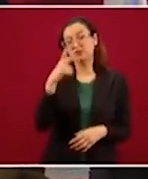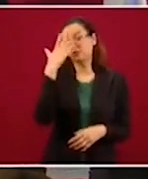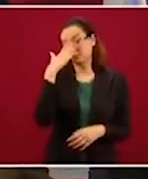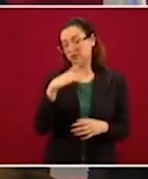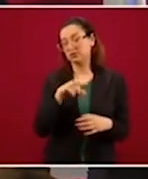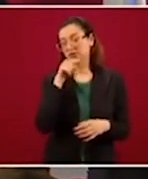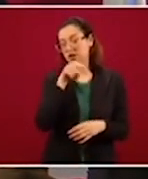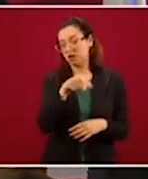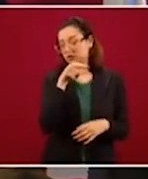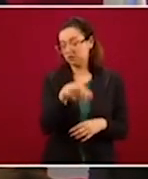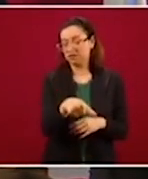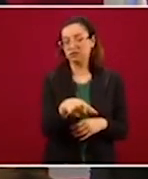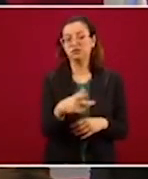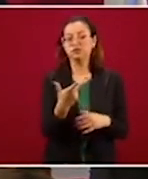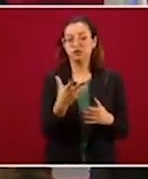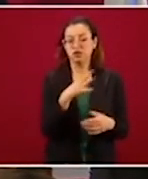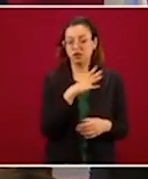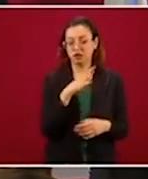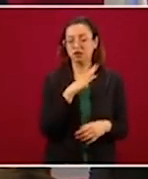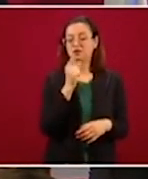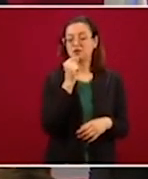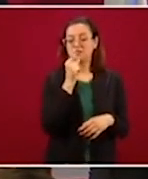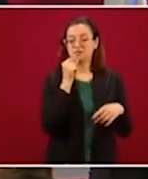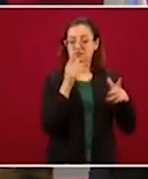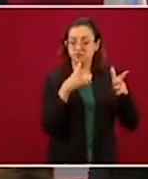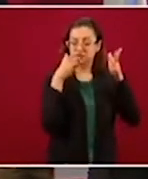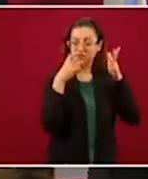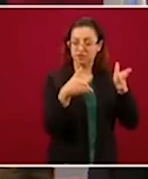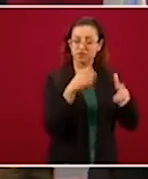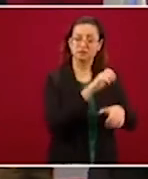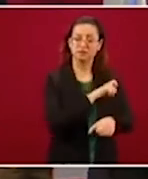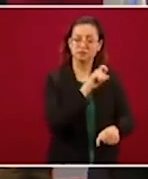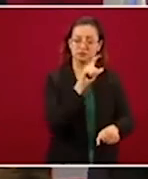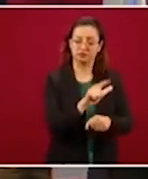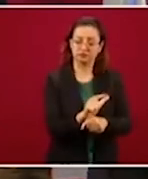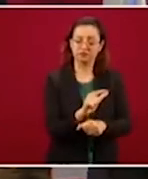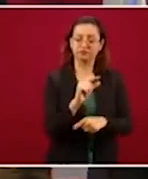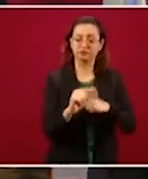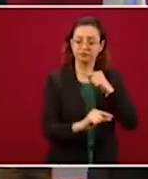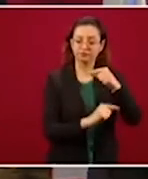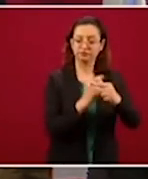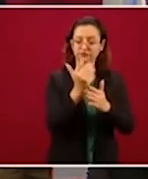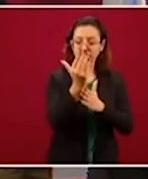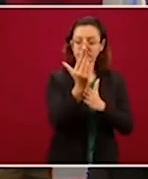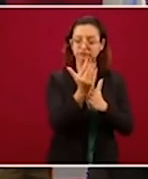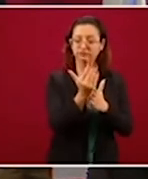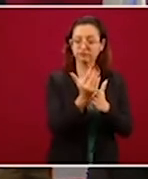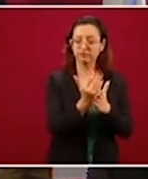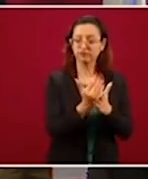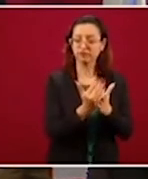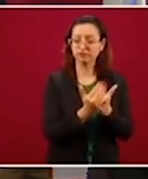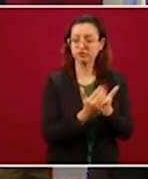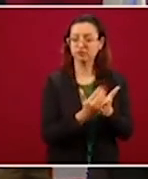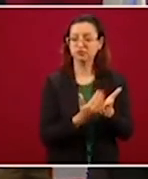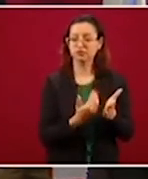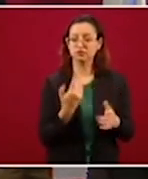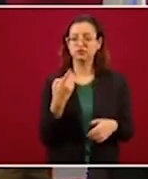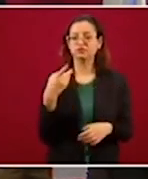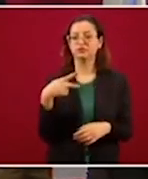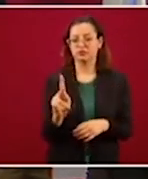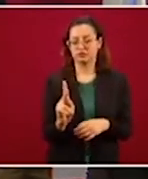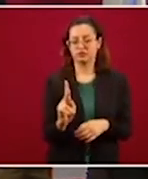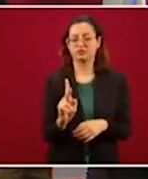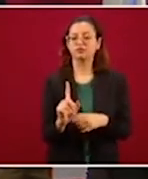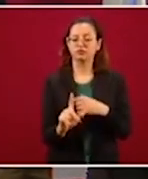operativo particular que está dando resultados pero todavía tenemos ahí